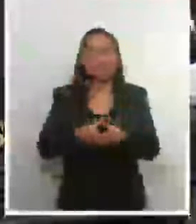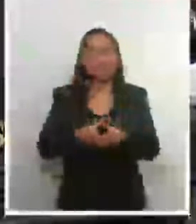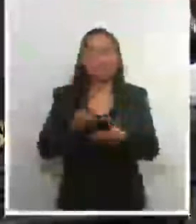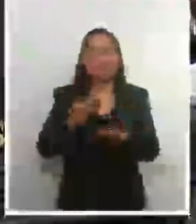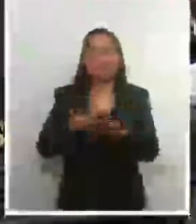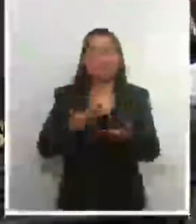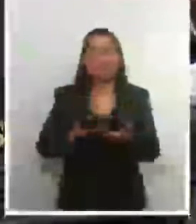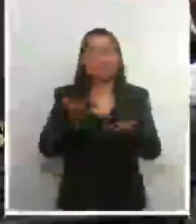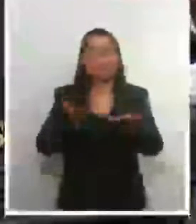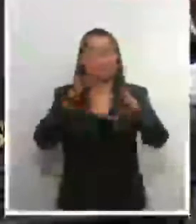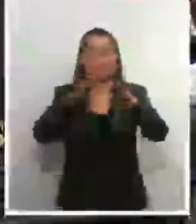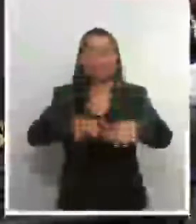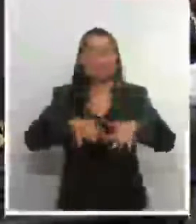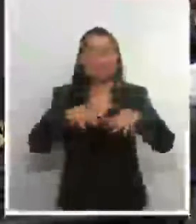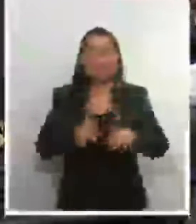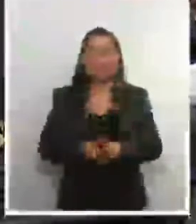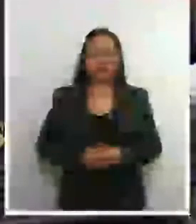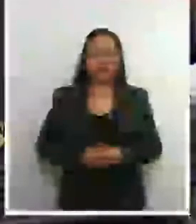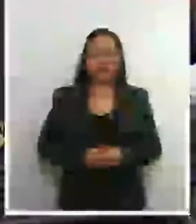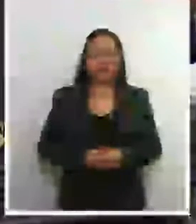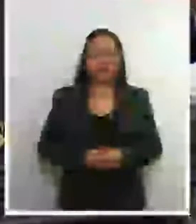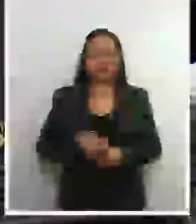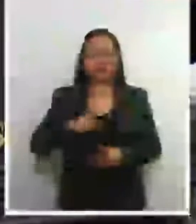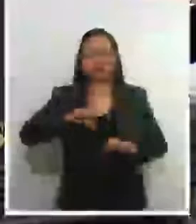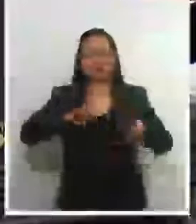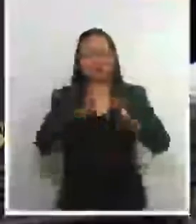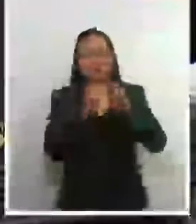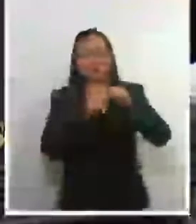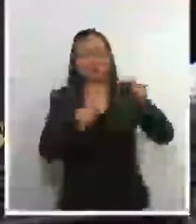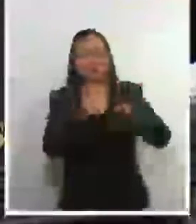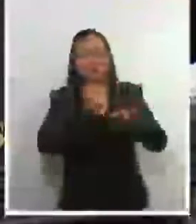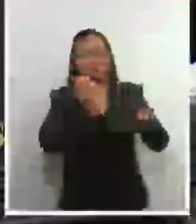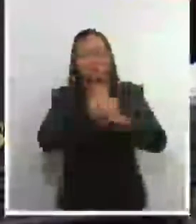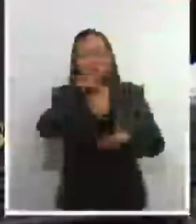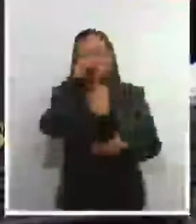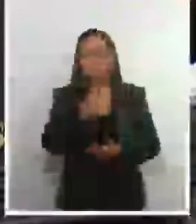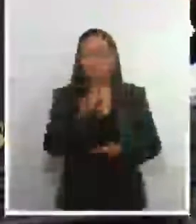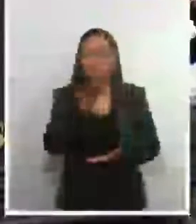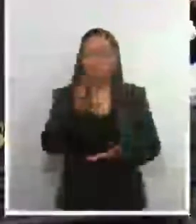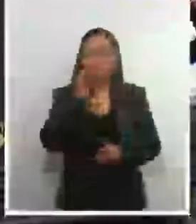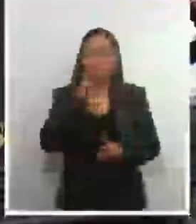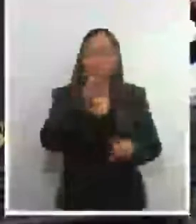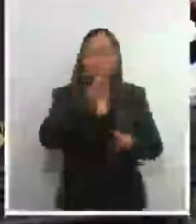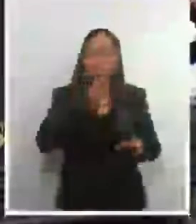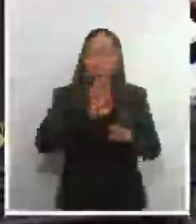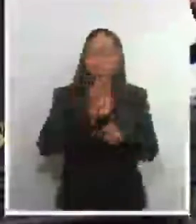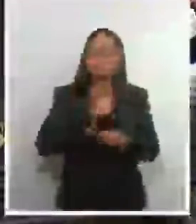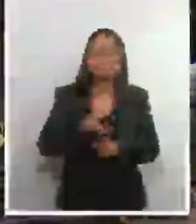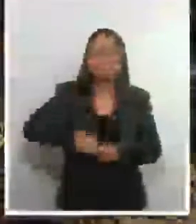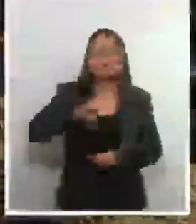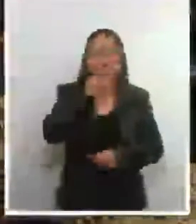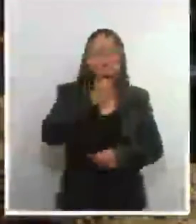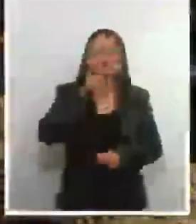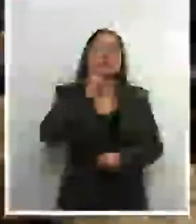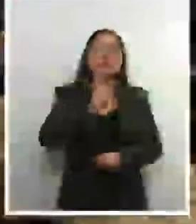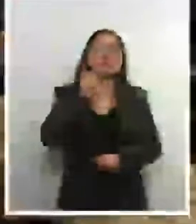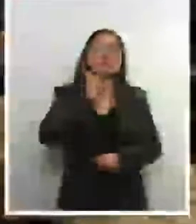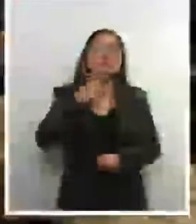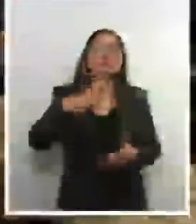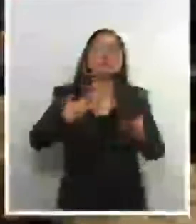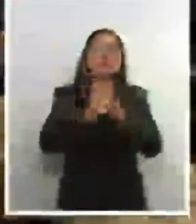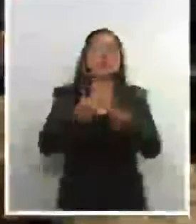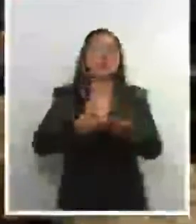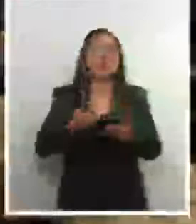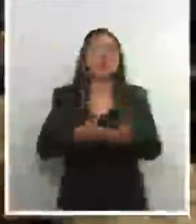está sucediendo precisamente en este pleno de la Asamblea Constituyente de la Ciudad de México, en donde los legisladores han emitido hasta este